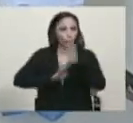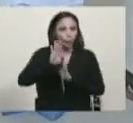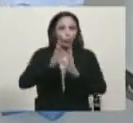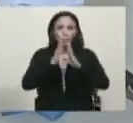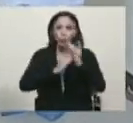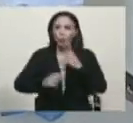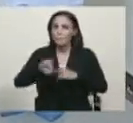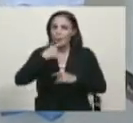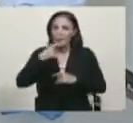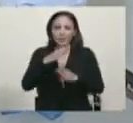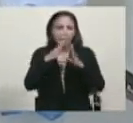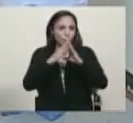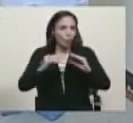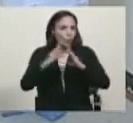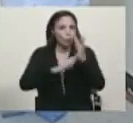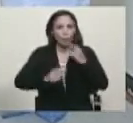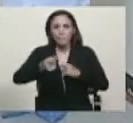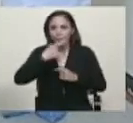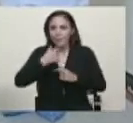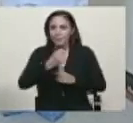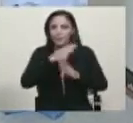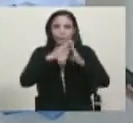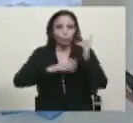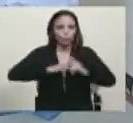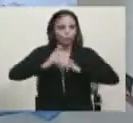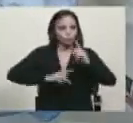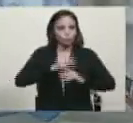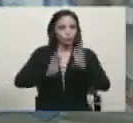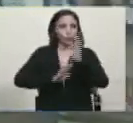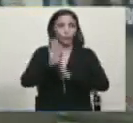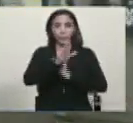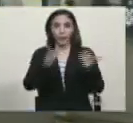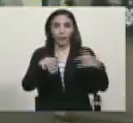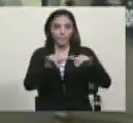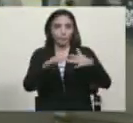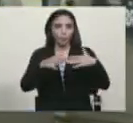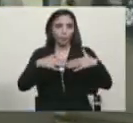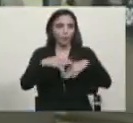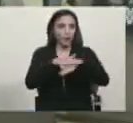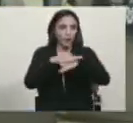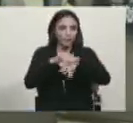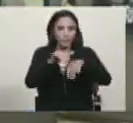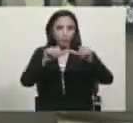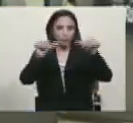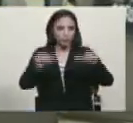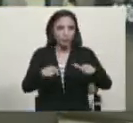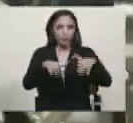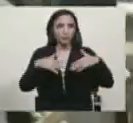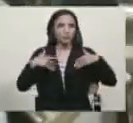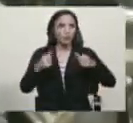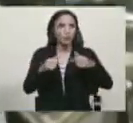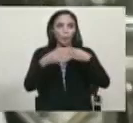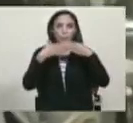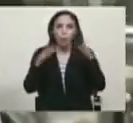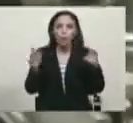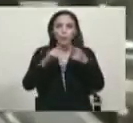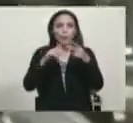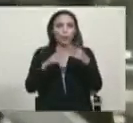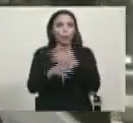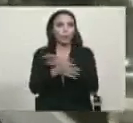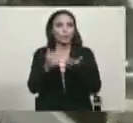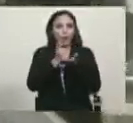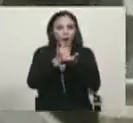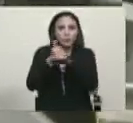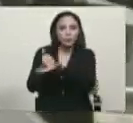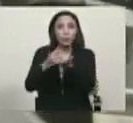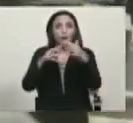medicinas que necesita nuestro pueblo para que en el sistema de salud público, de seguridad social, en barrio